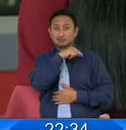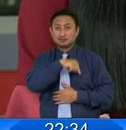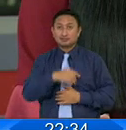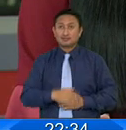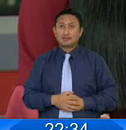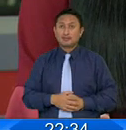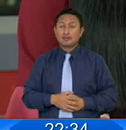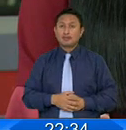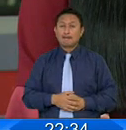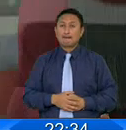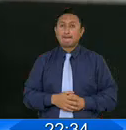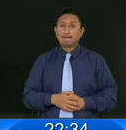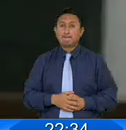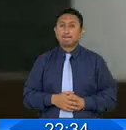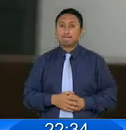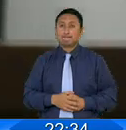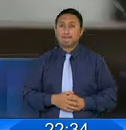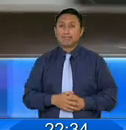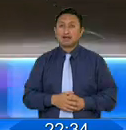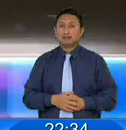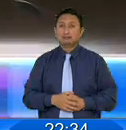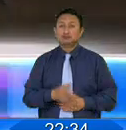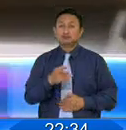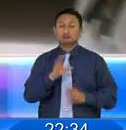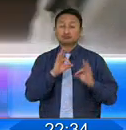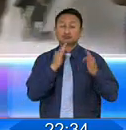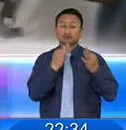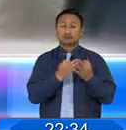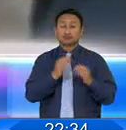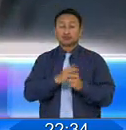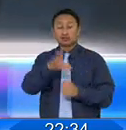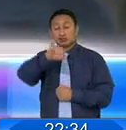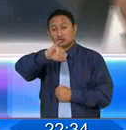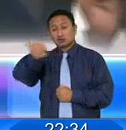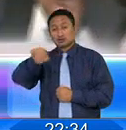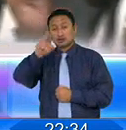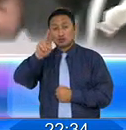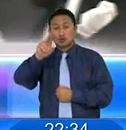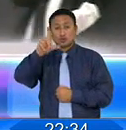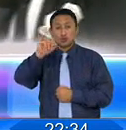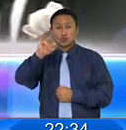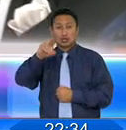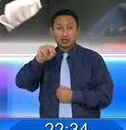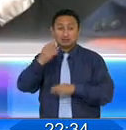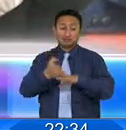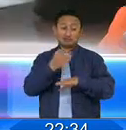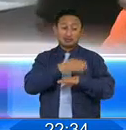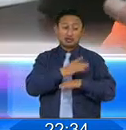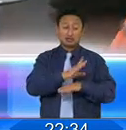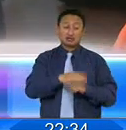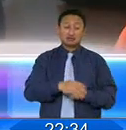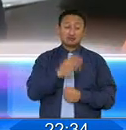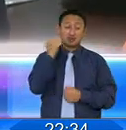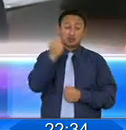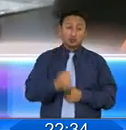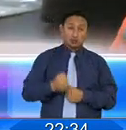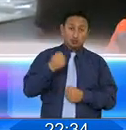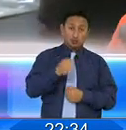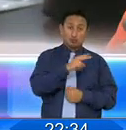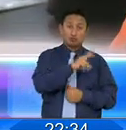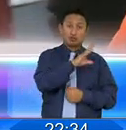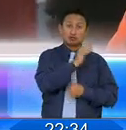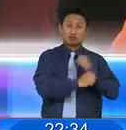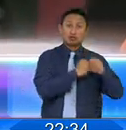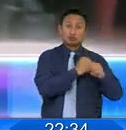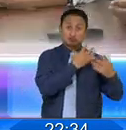muerte. Para los familiares y amigos de Juliana Campoverde, la sentencia que recibió el pastor evangélico de 25 años de